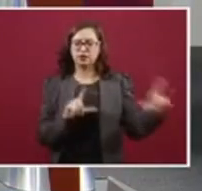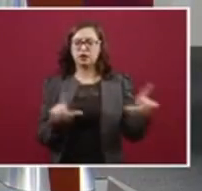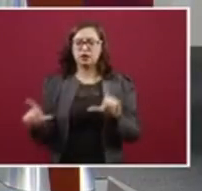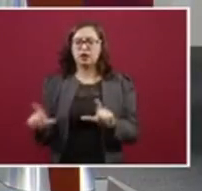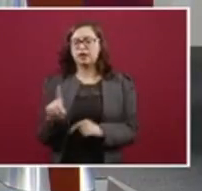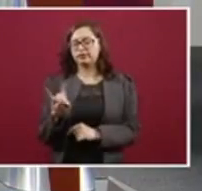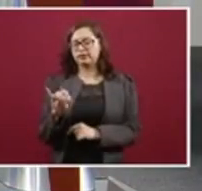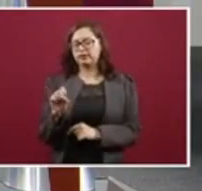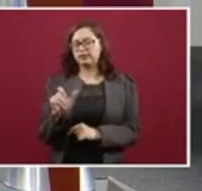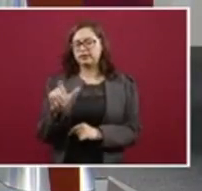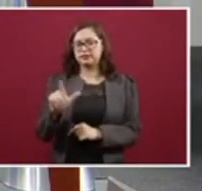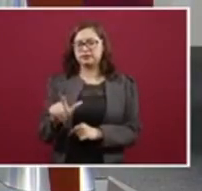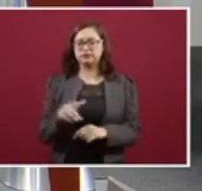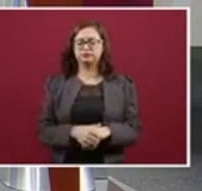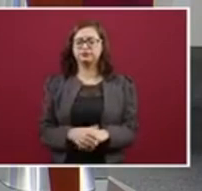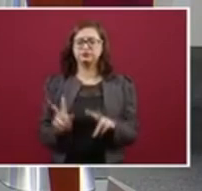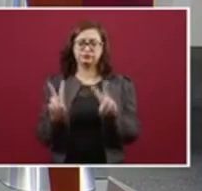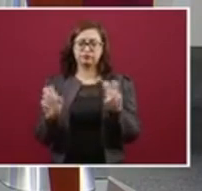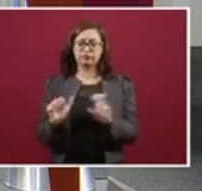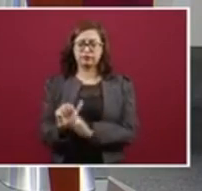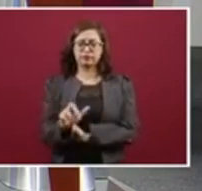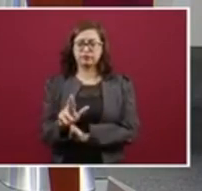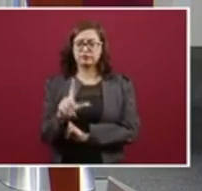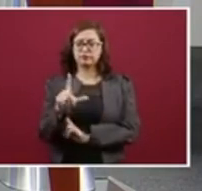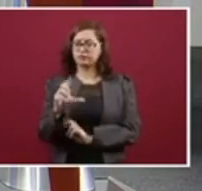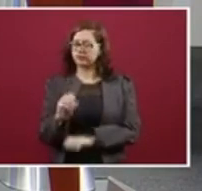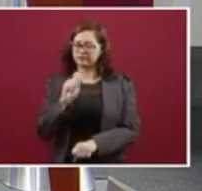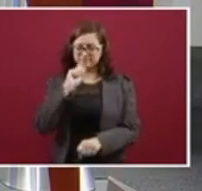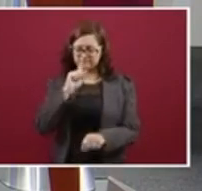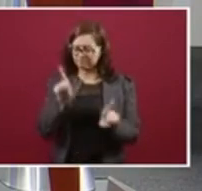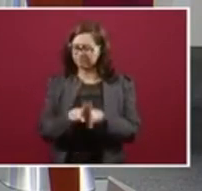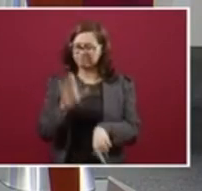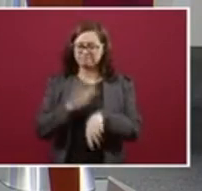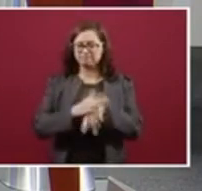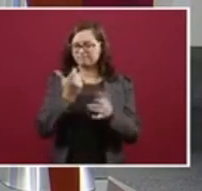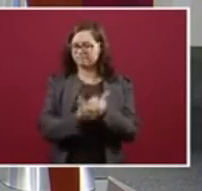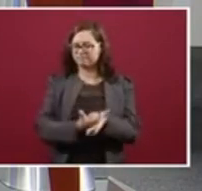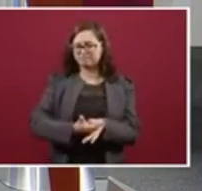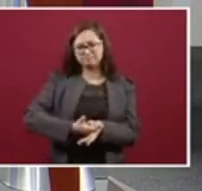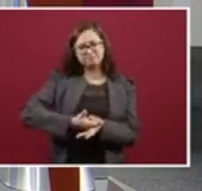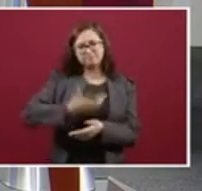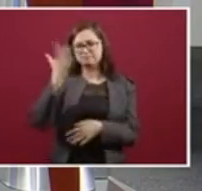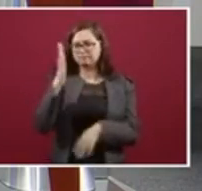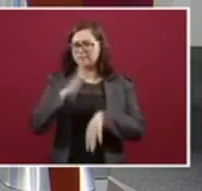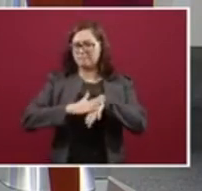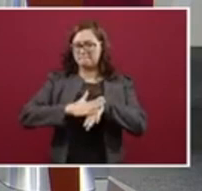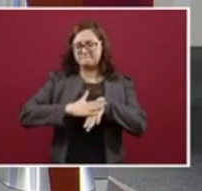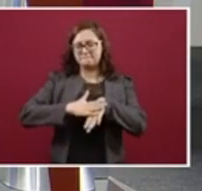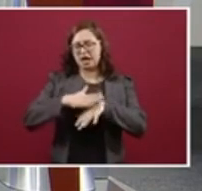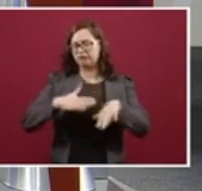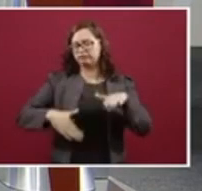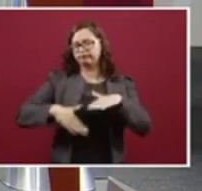caso de diésel, Arco otra vez el primer lugar en que tiene, da más caro, que tiene el margen más